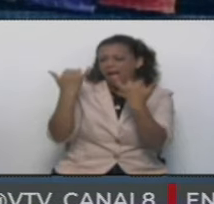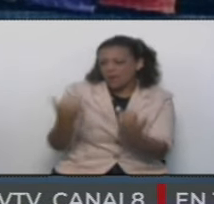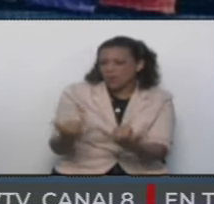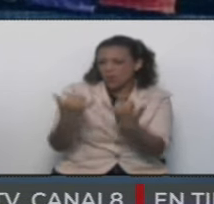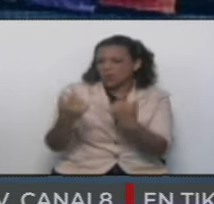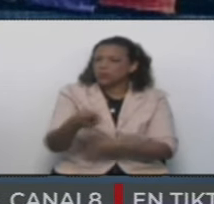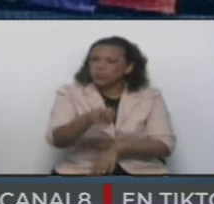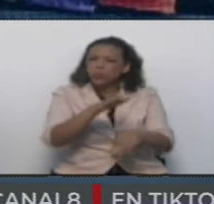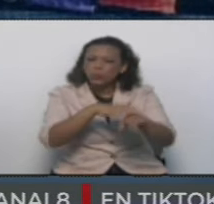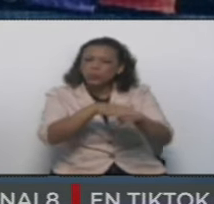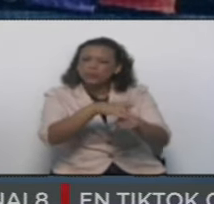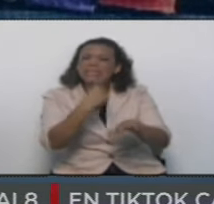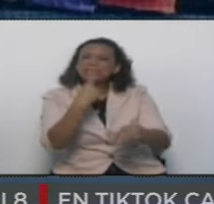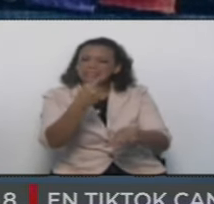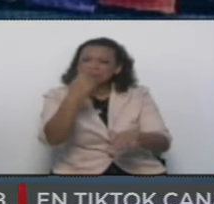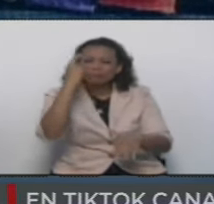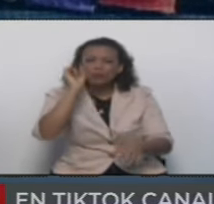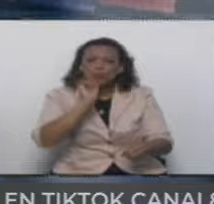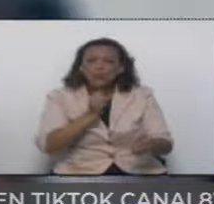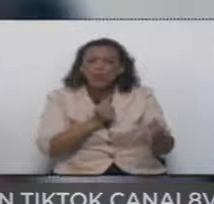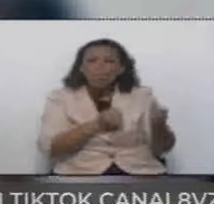eso que tú dices es muy trascendente